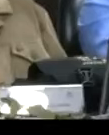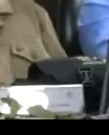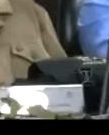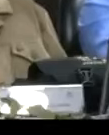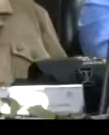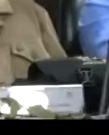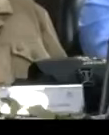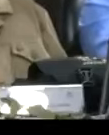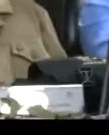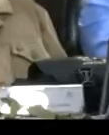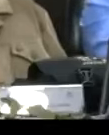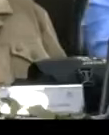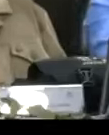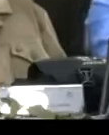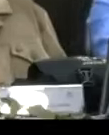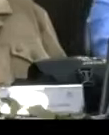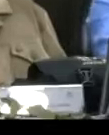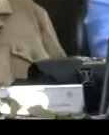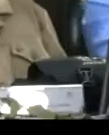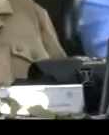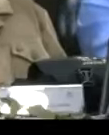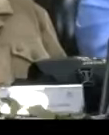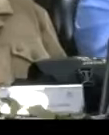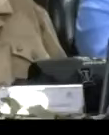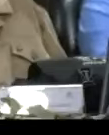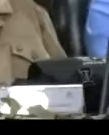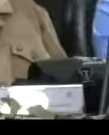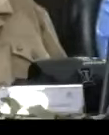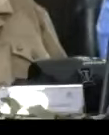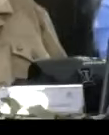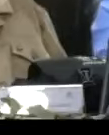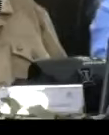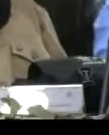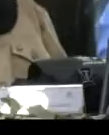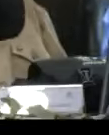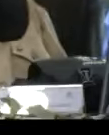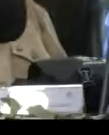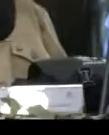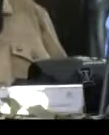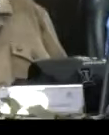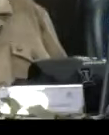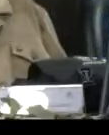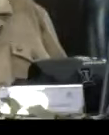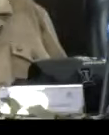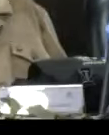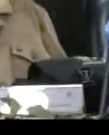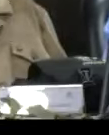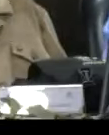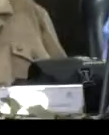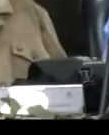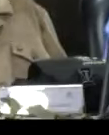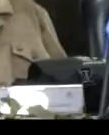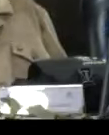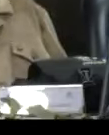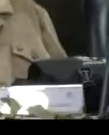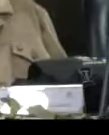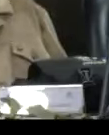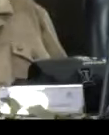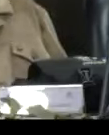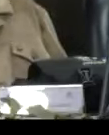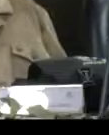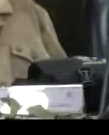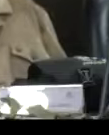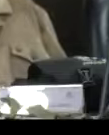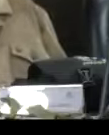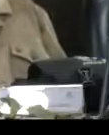nos ayuden a llevar hasta el último rincón de nuestro país, hasta el último rincón de nuestra patria, ese mensaje